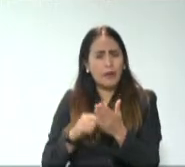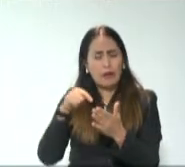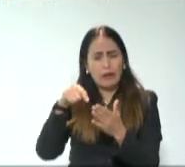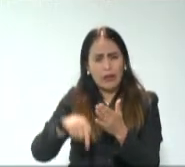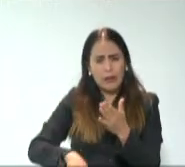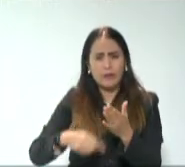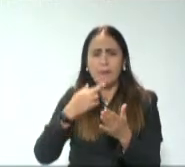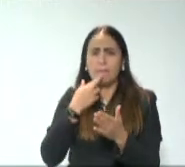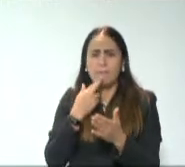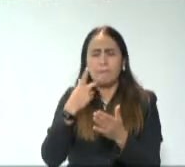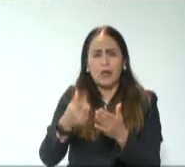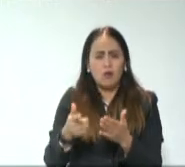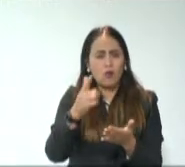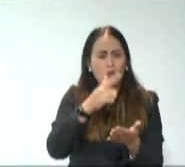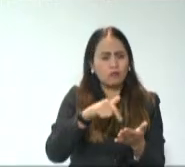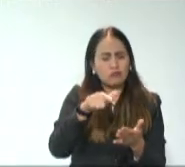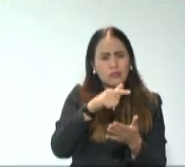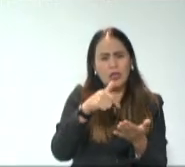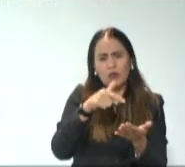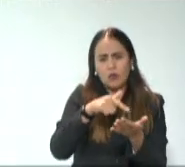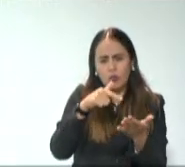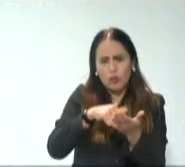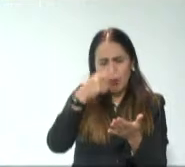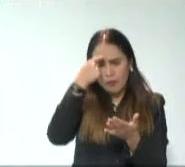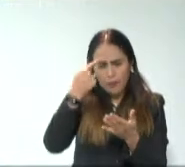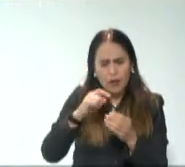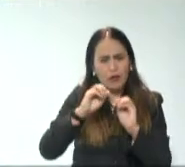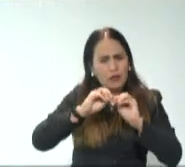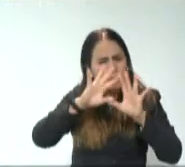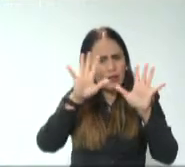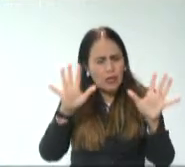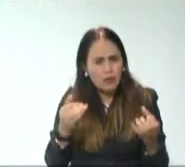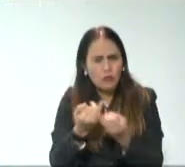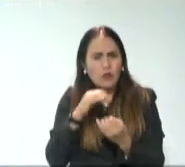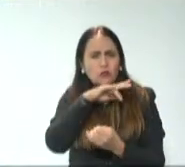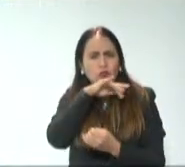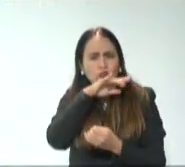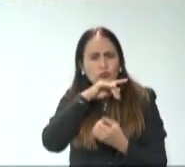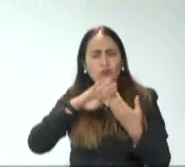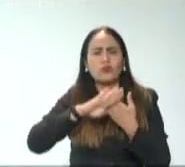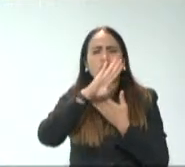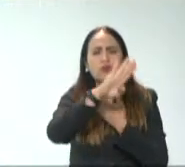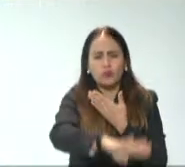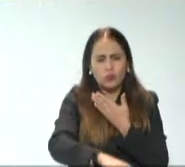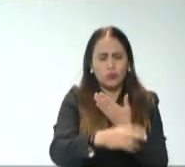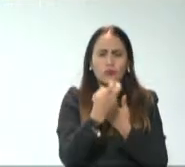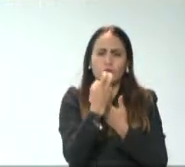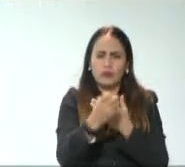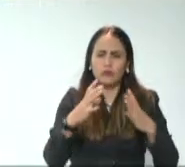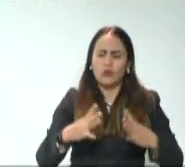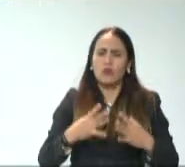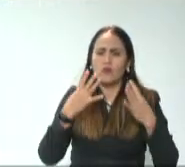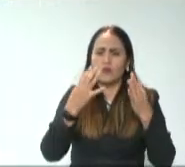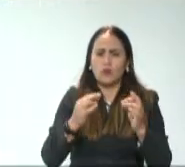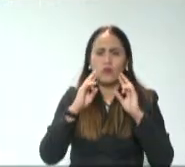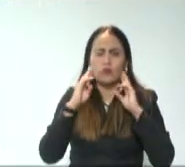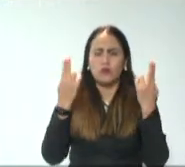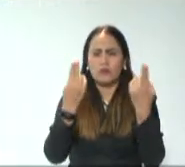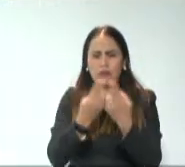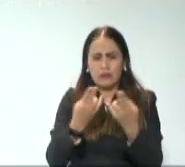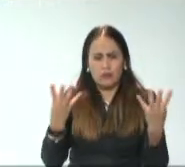fortalecer nuestros espacios de transparencia y combate a la corrupción Y a partir de eso fue que se creó recientemente la unidad de integridad y